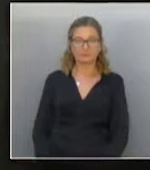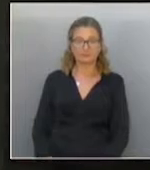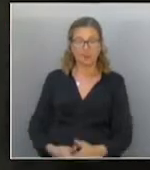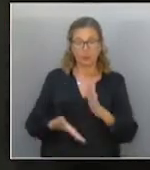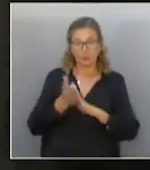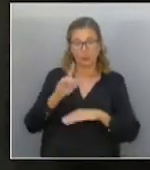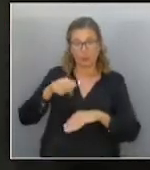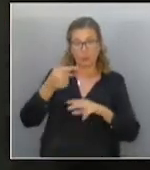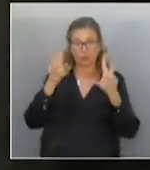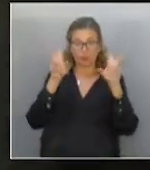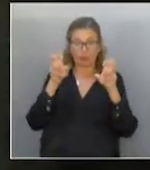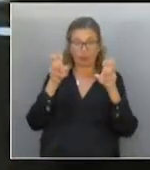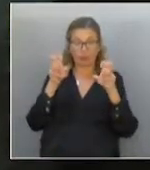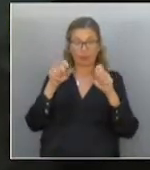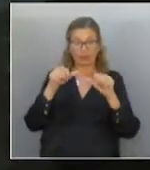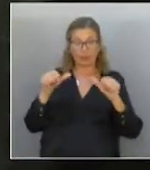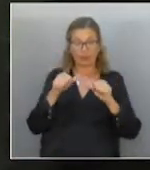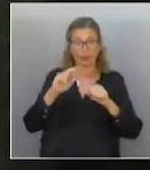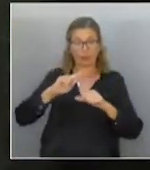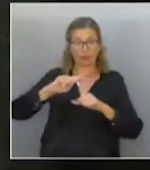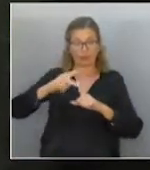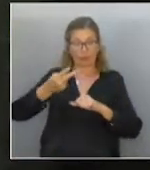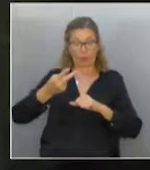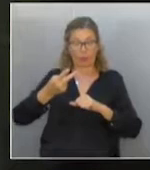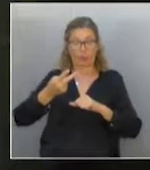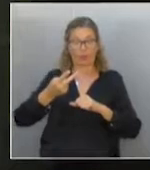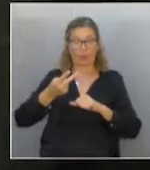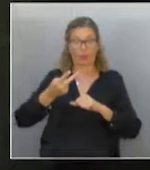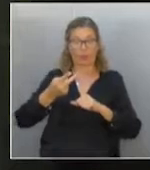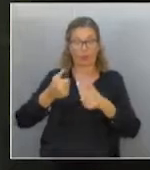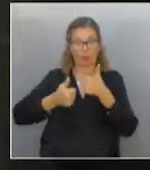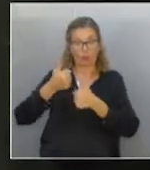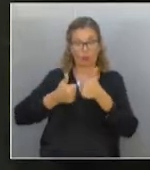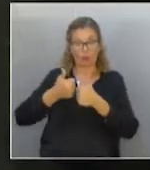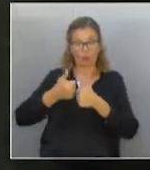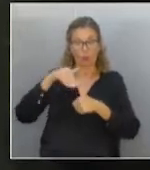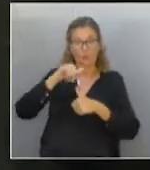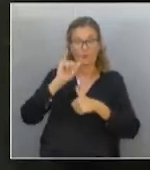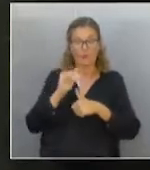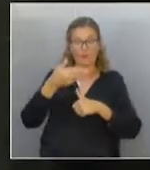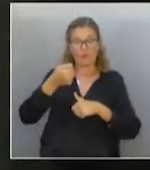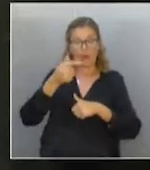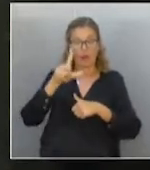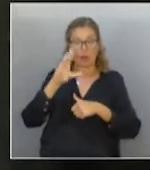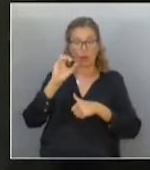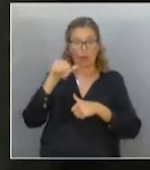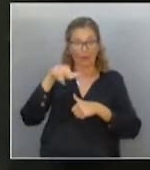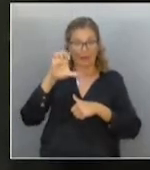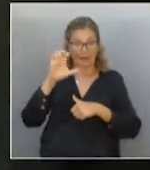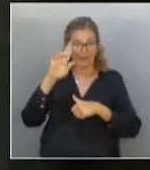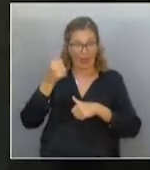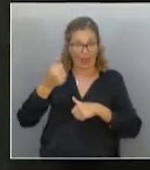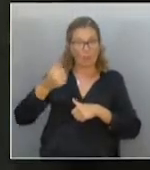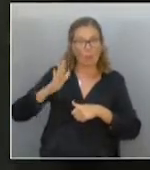Y nos vamos a otros temas y se realizó la segunda edición del concurso Mi Balconera Feminista, que forma